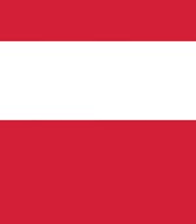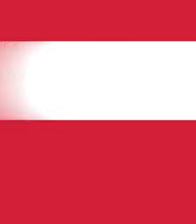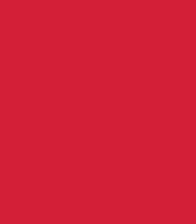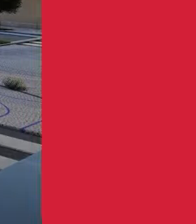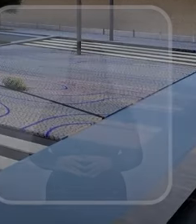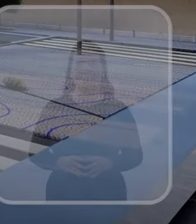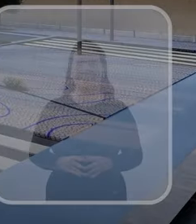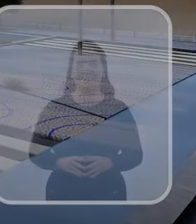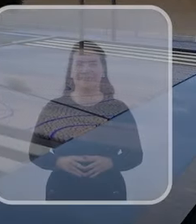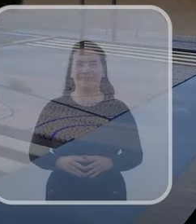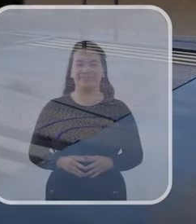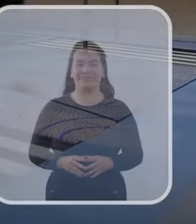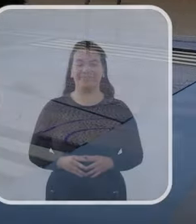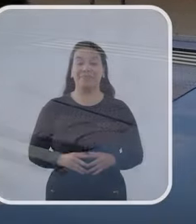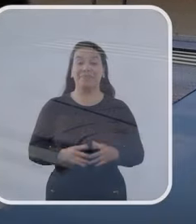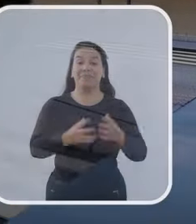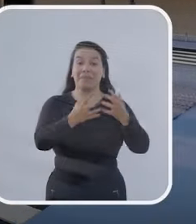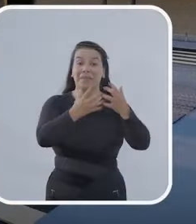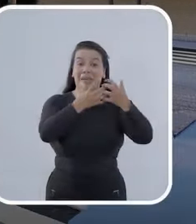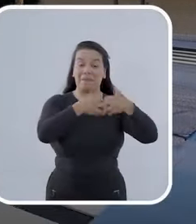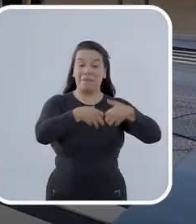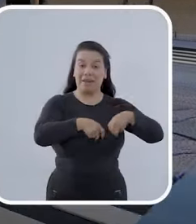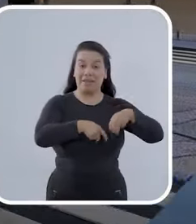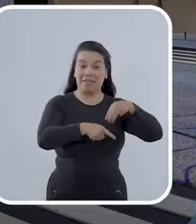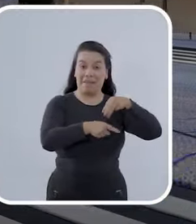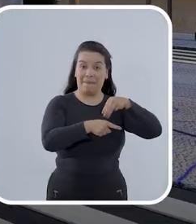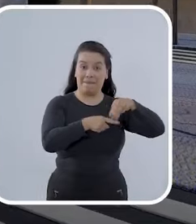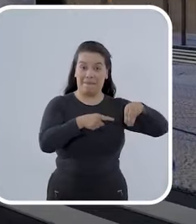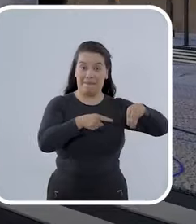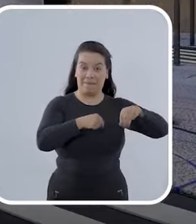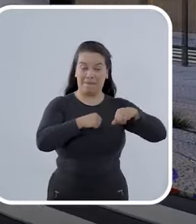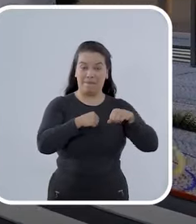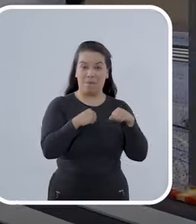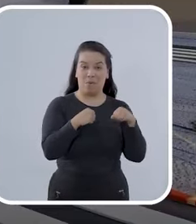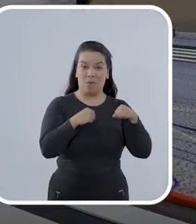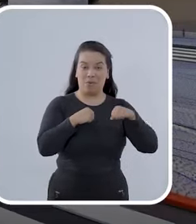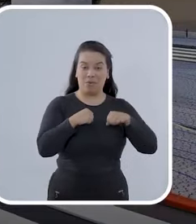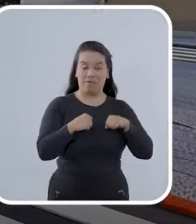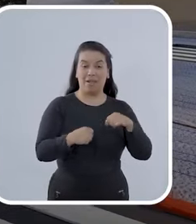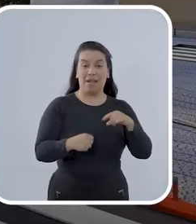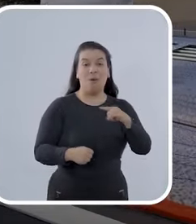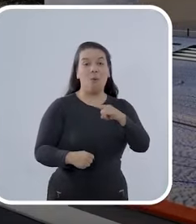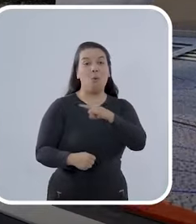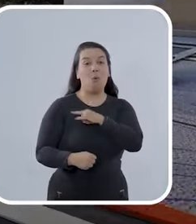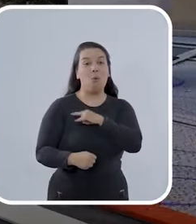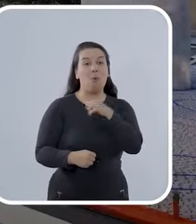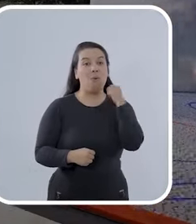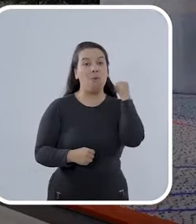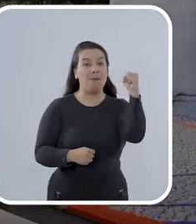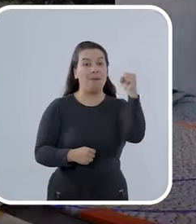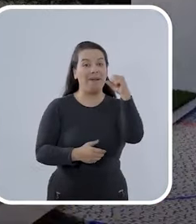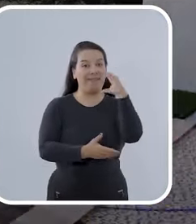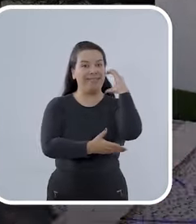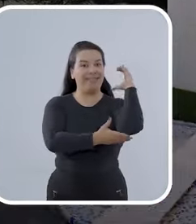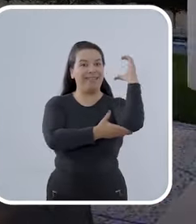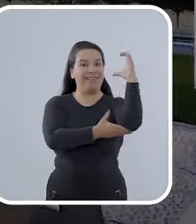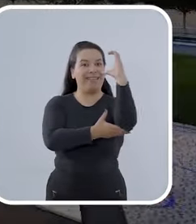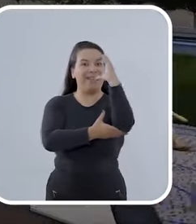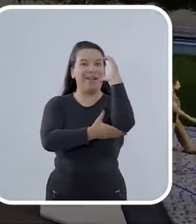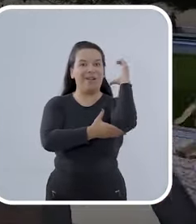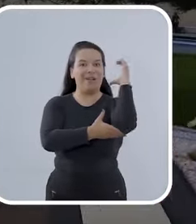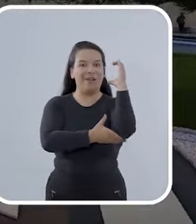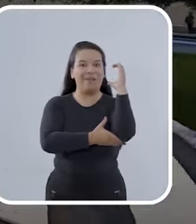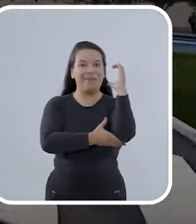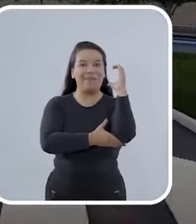En conclusión, en últimas, lo que se quiere para el barrio de los héroes es un poco resarcir el daño, entre comillas, que se hizo al tener que